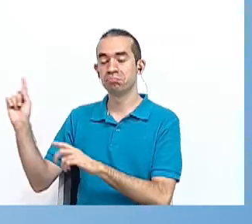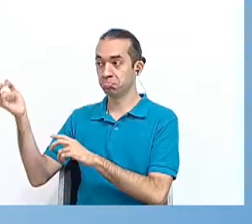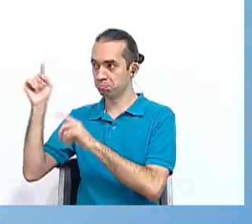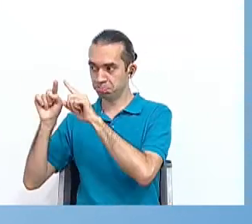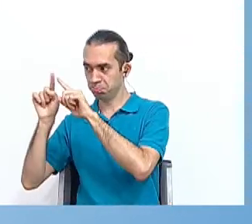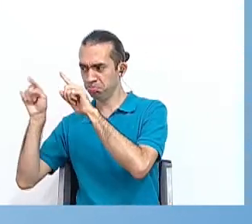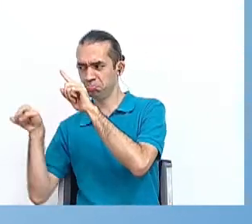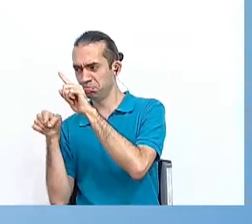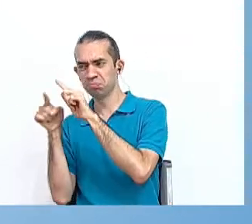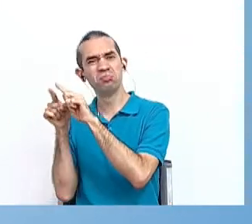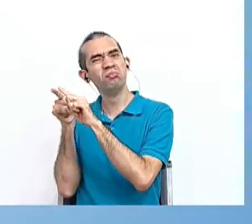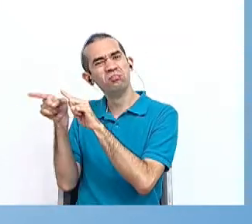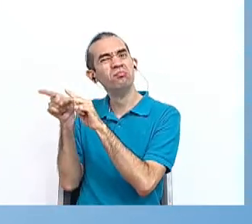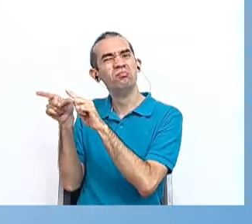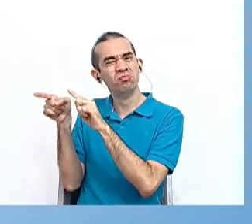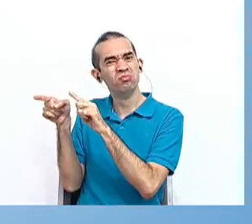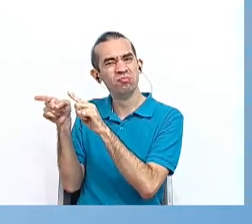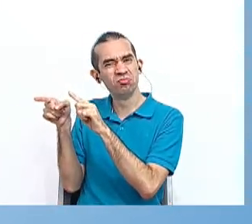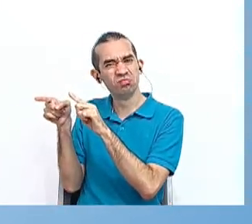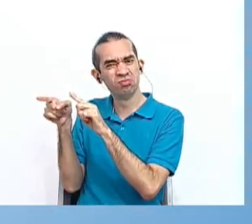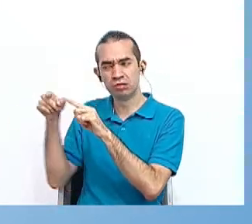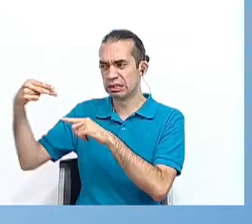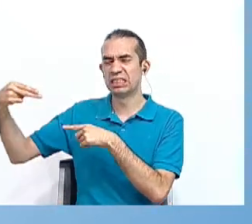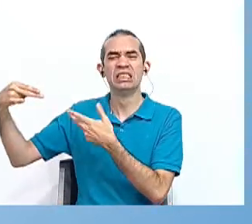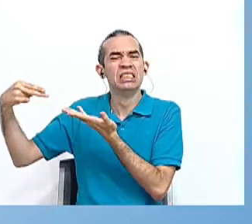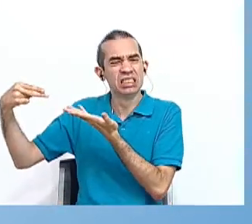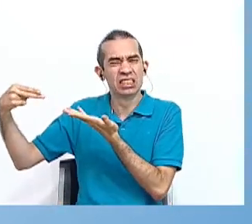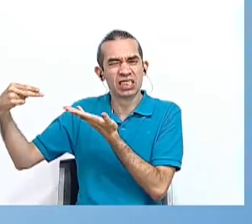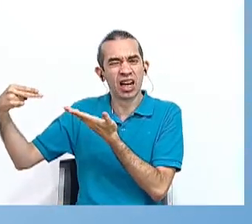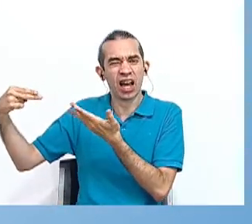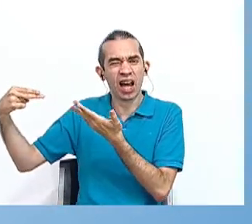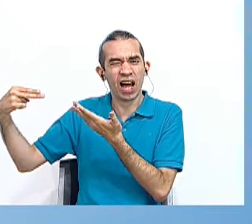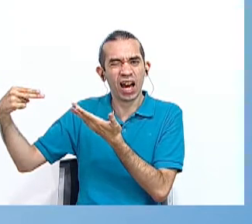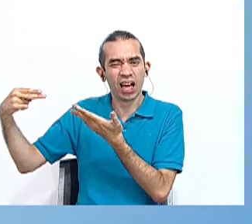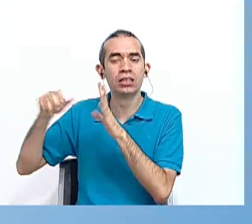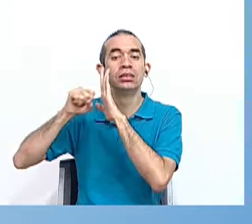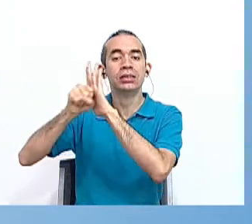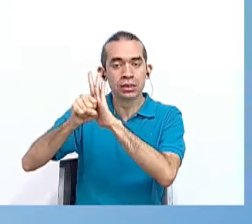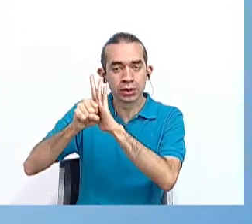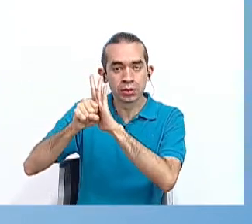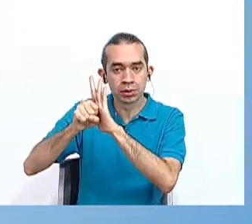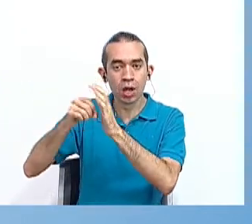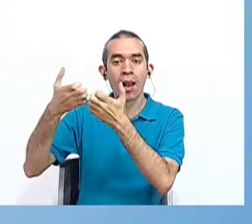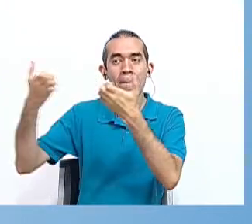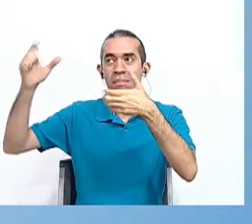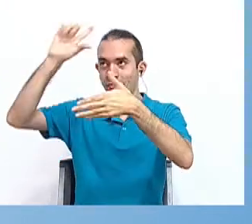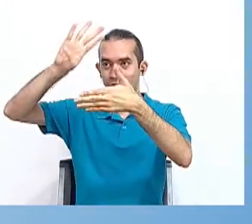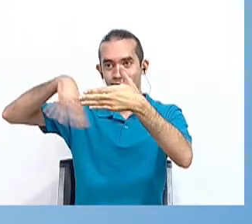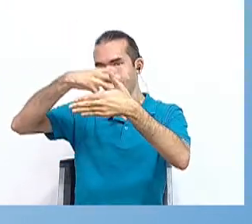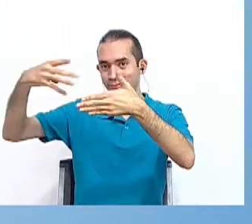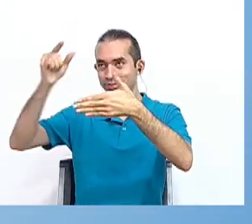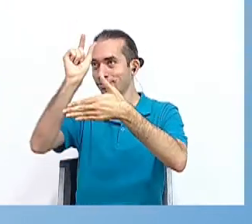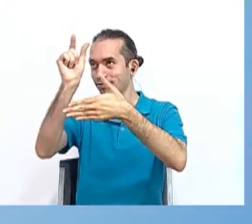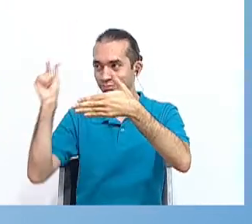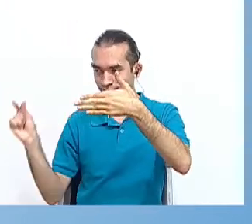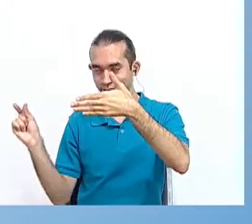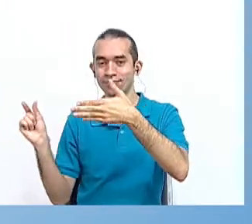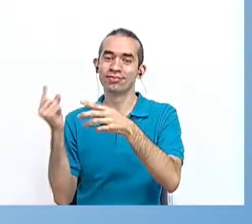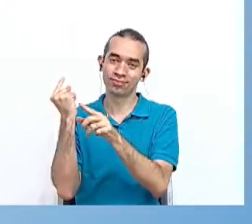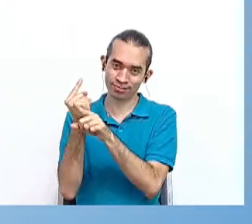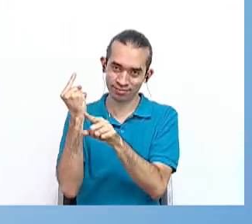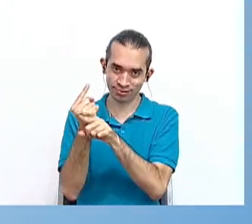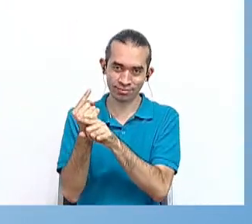representación. Vemos la H, que corresponde al símbolo de un elemento,